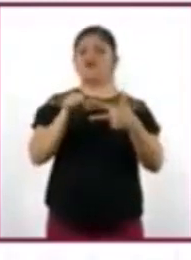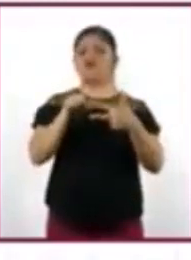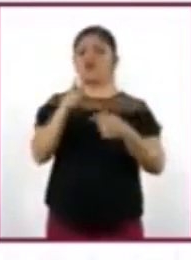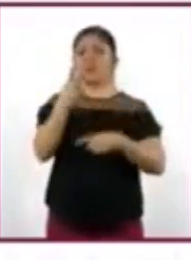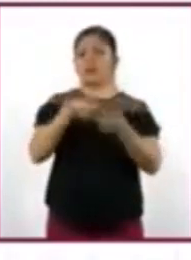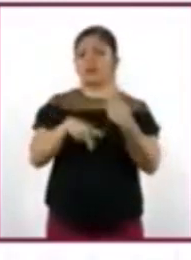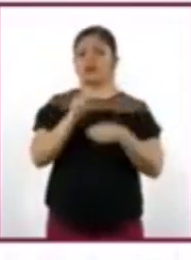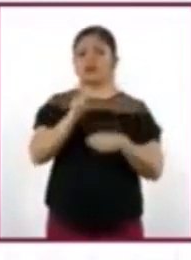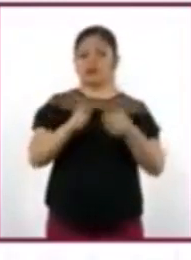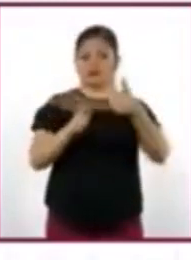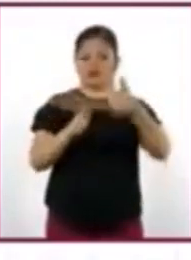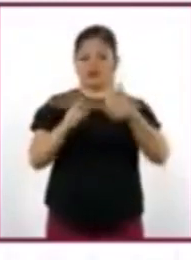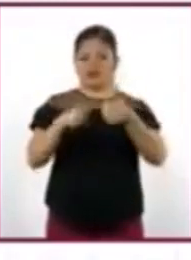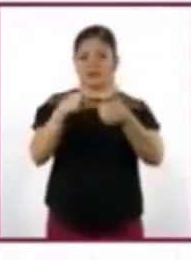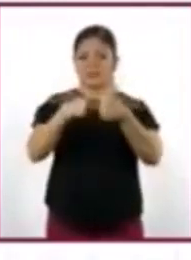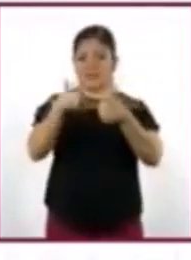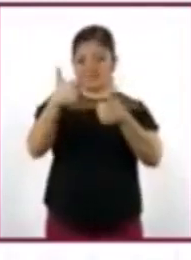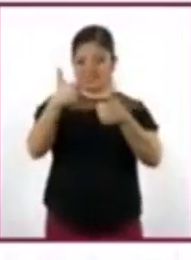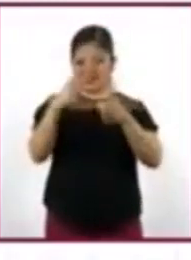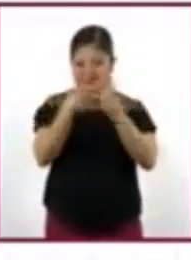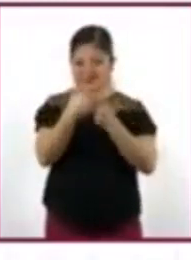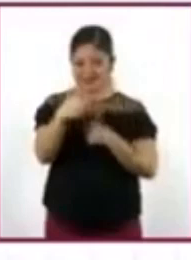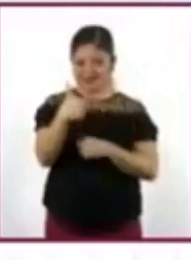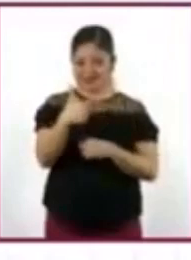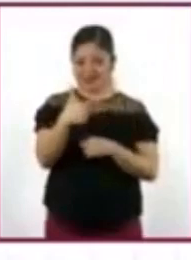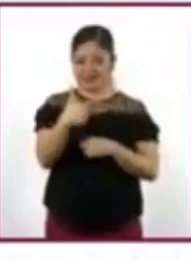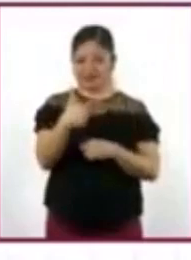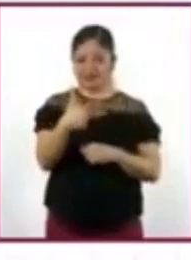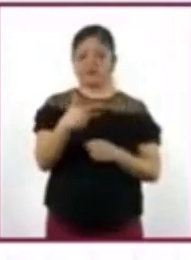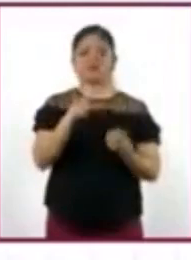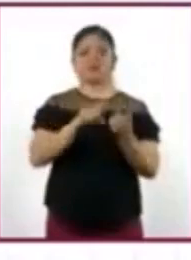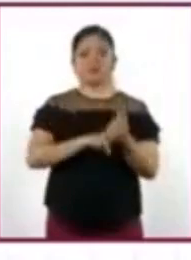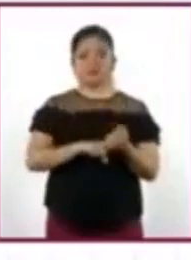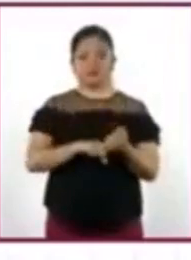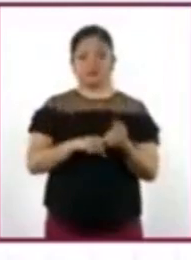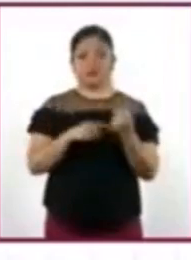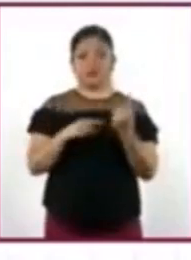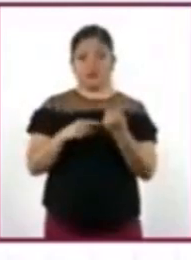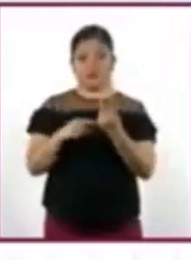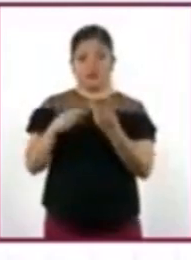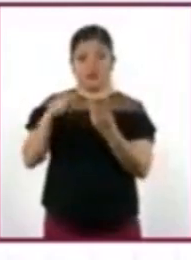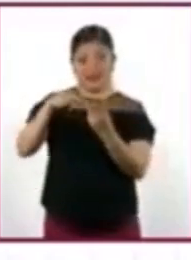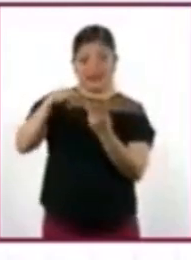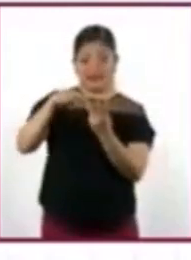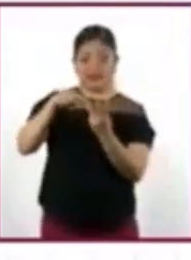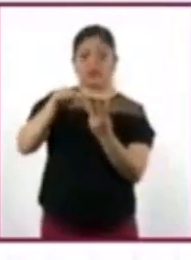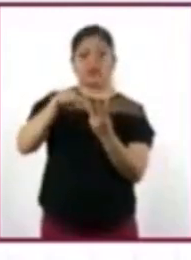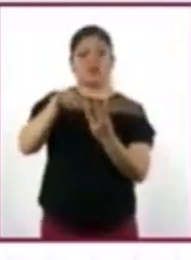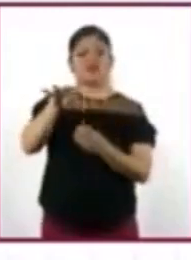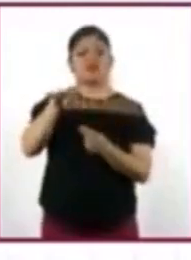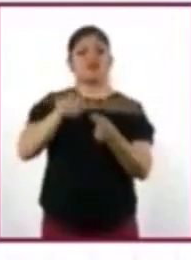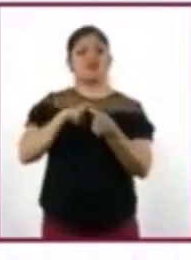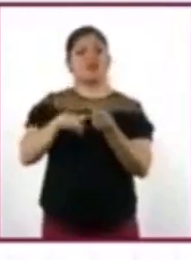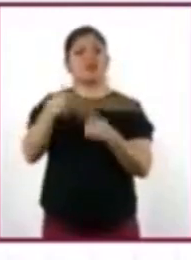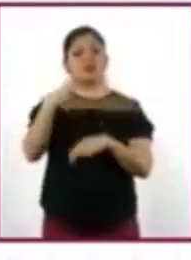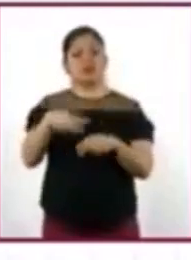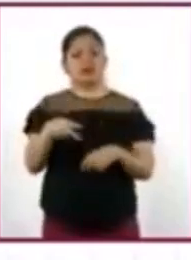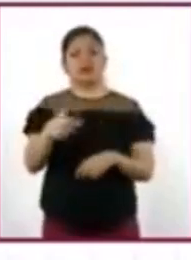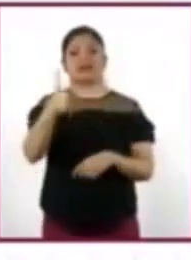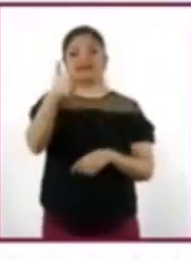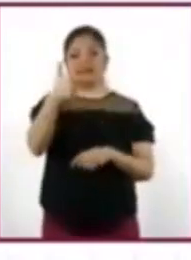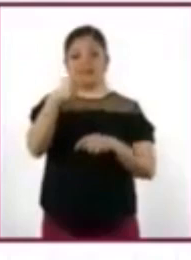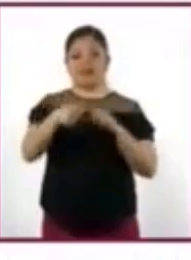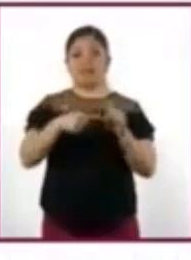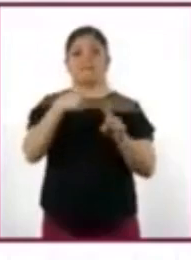6 al 7. Para obtener el término que está en la posición 3, que es el 19, se suma 7